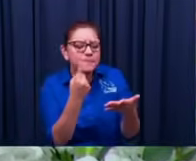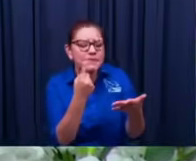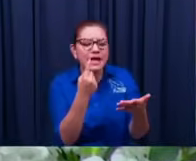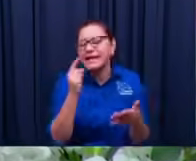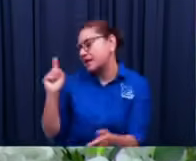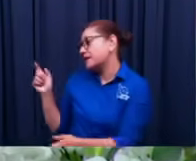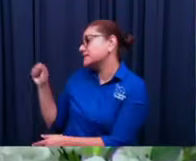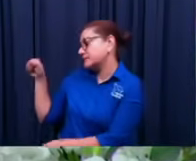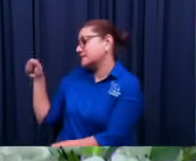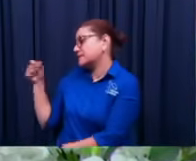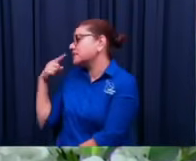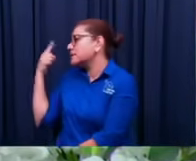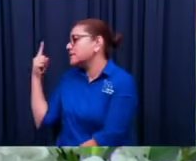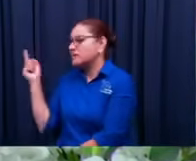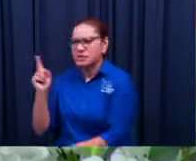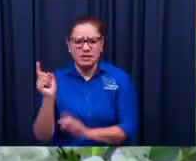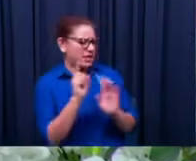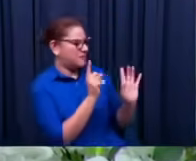Preguntemos.